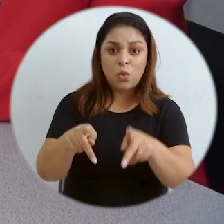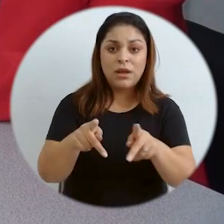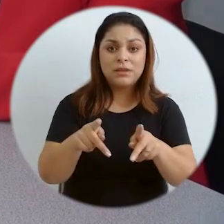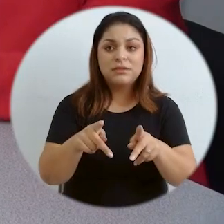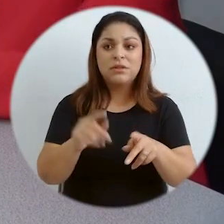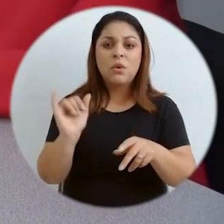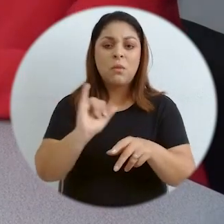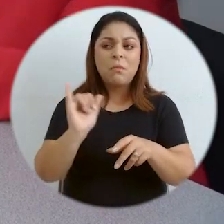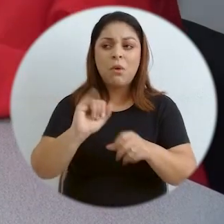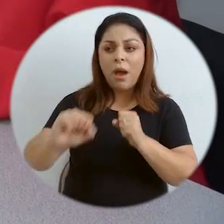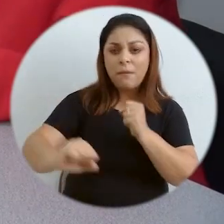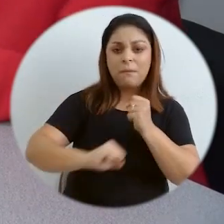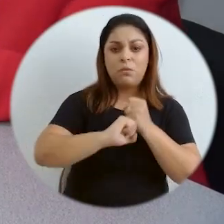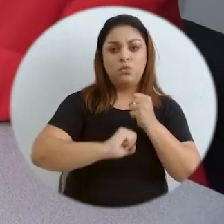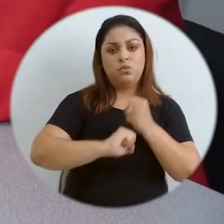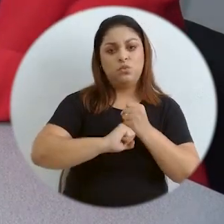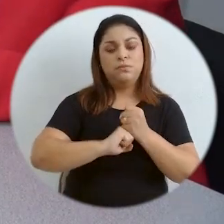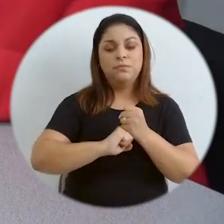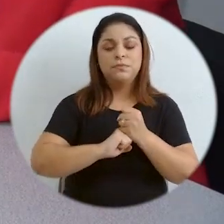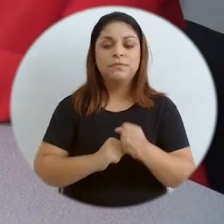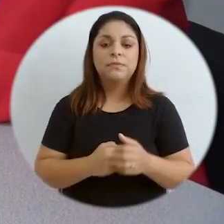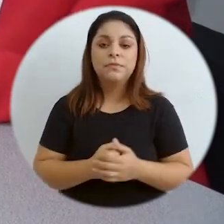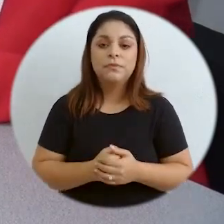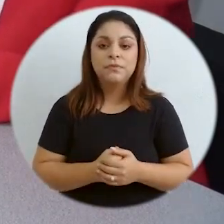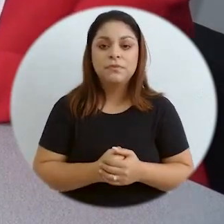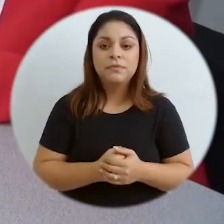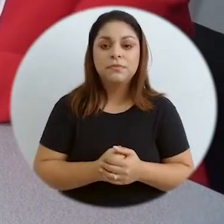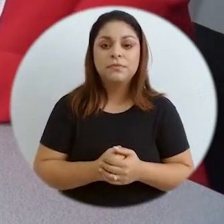personas que puedan ser de su apoyo,